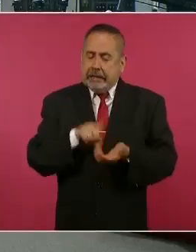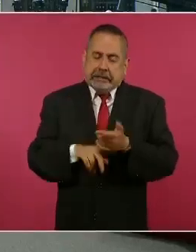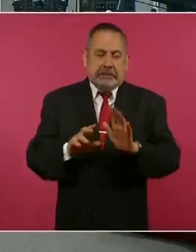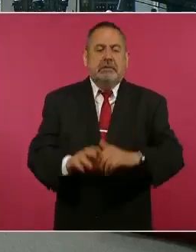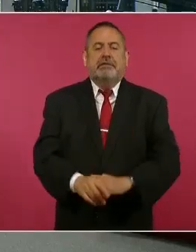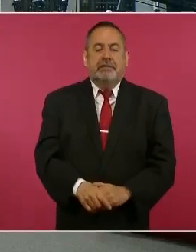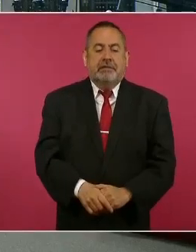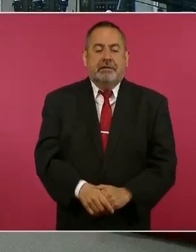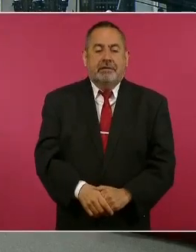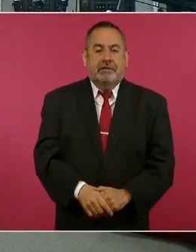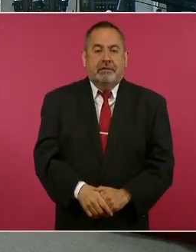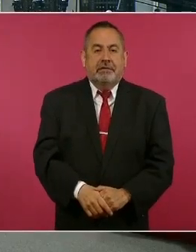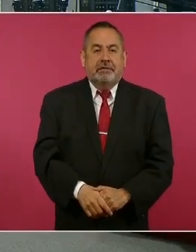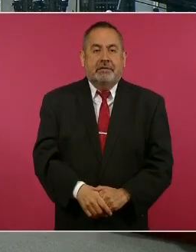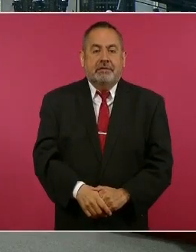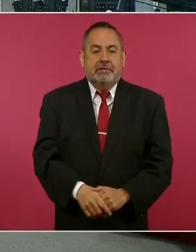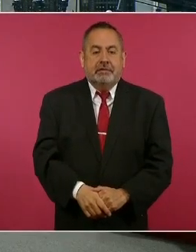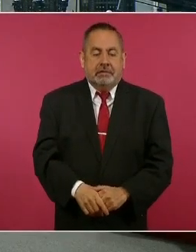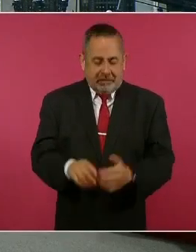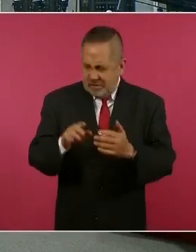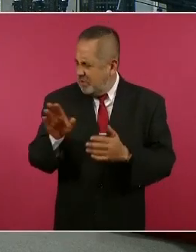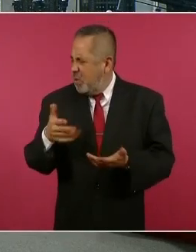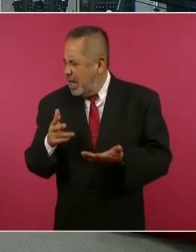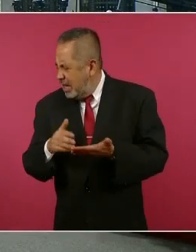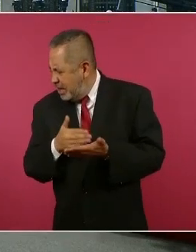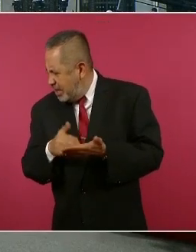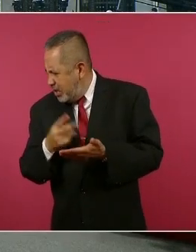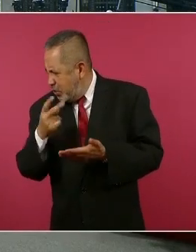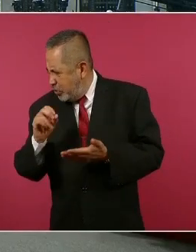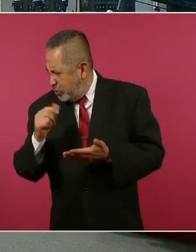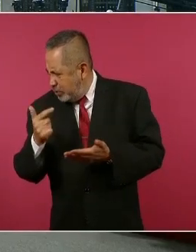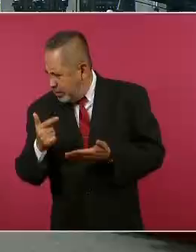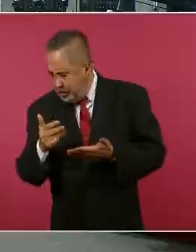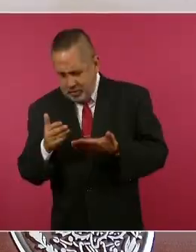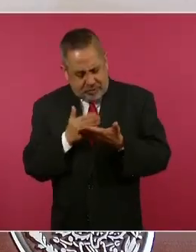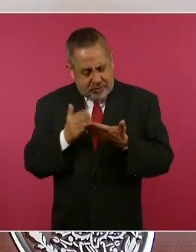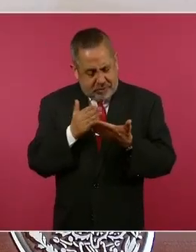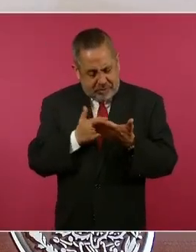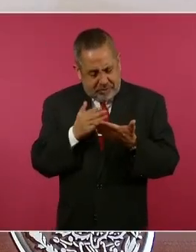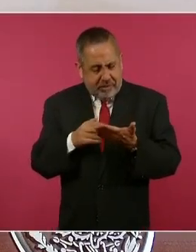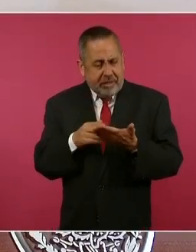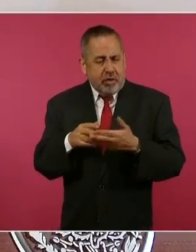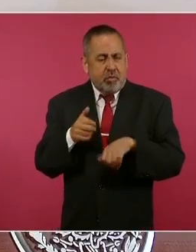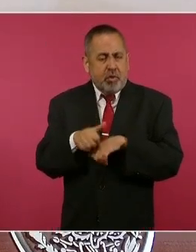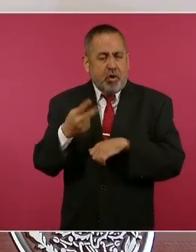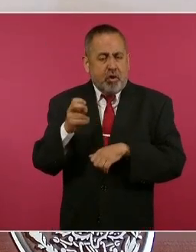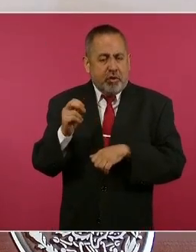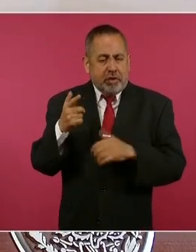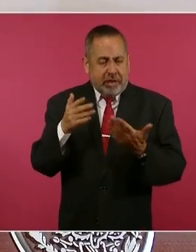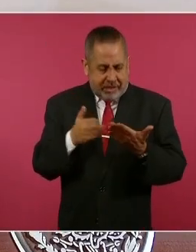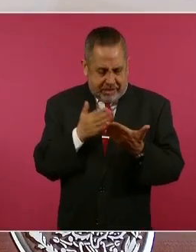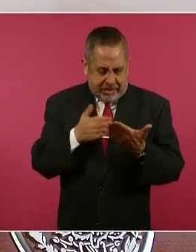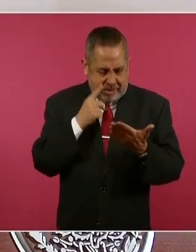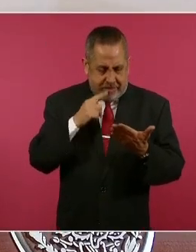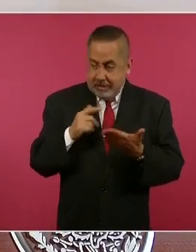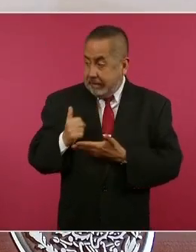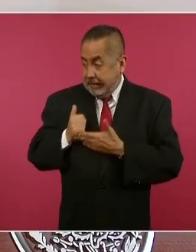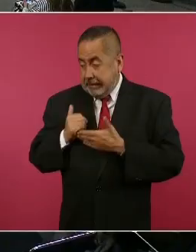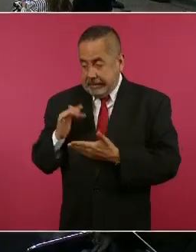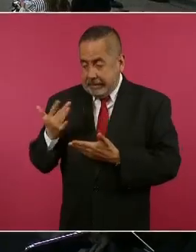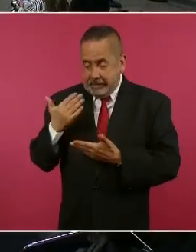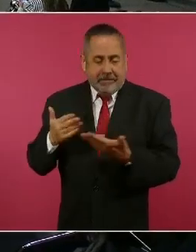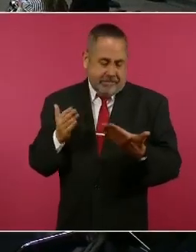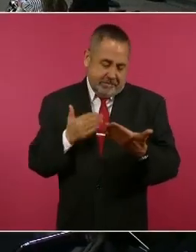pues… Pero 200 ¿qué? Siete. Siete. Ah, qué bien que me ayudan.